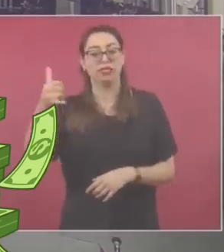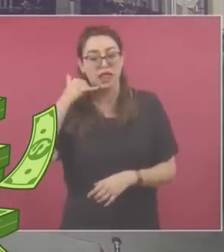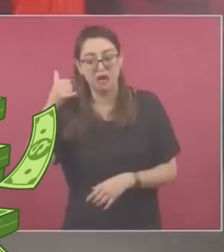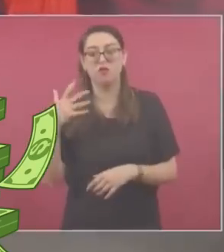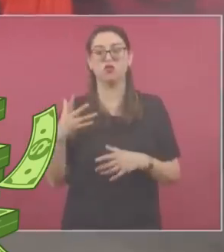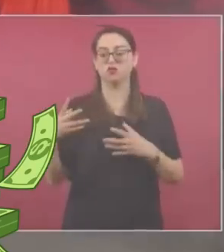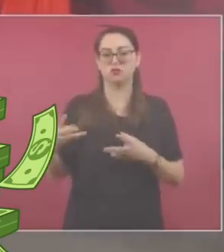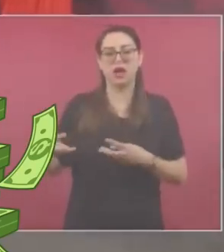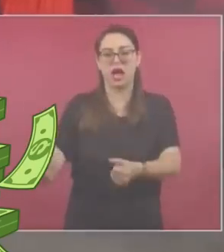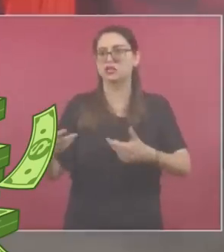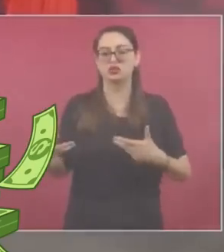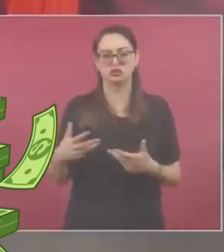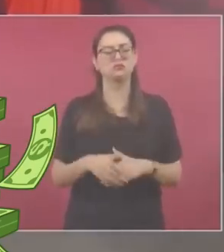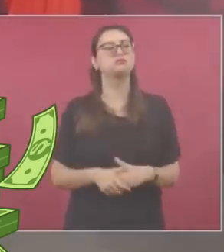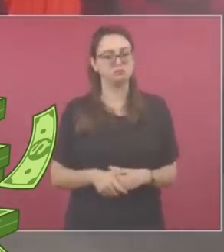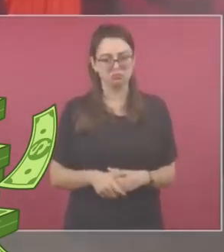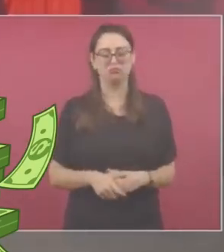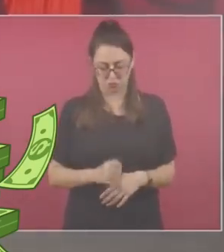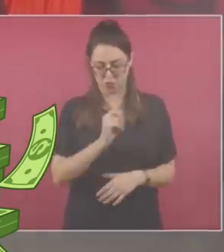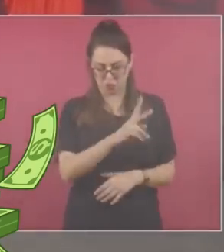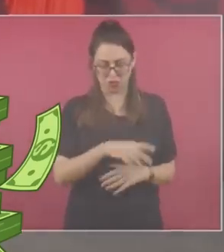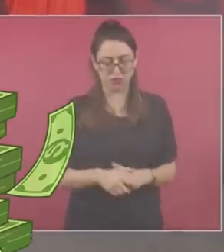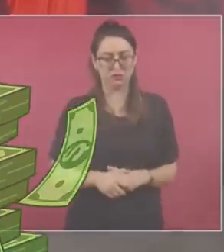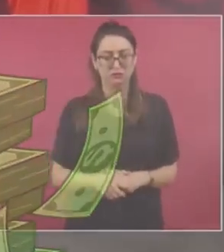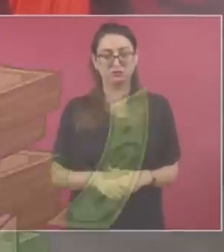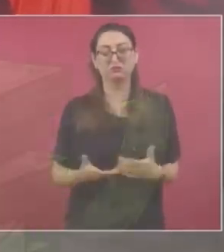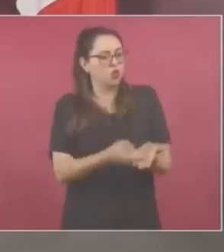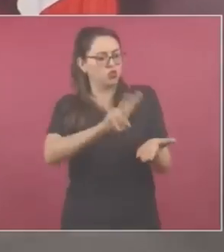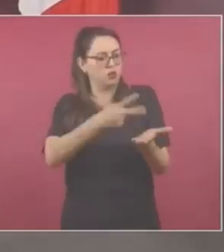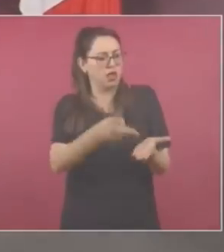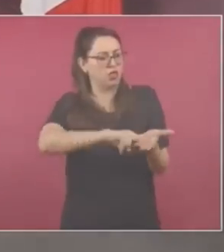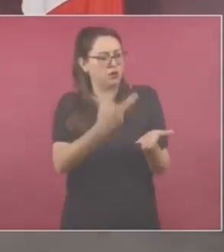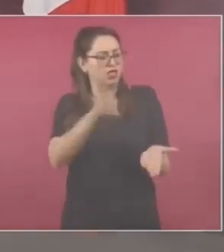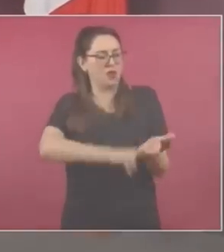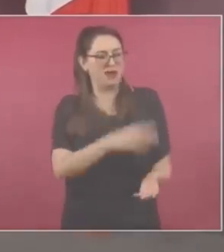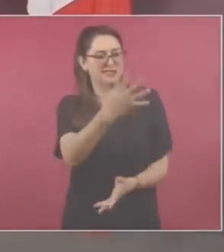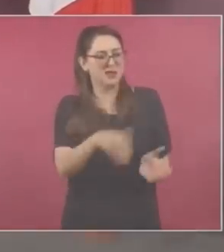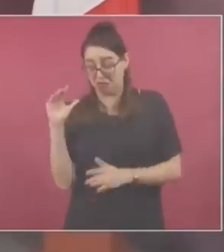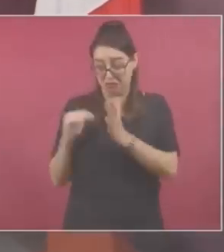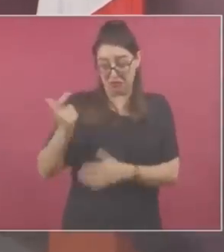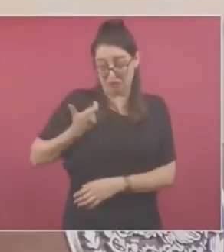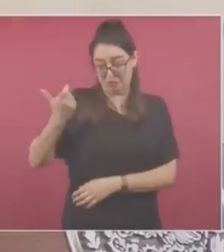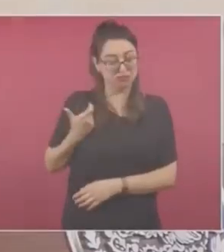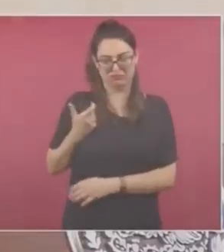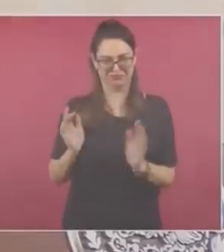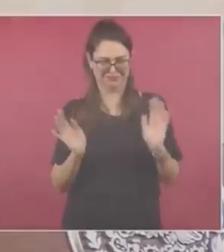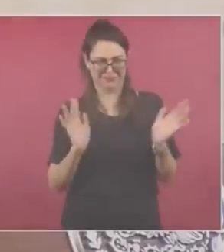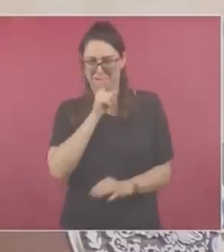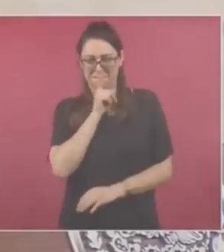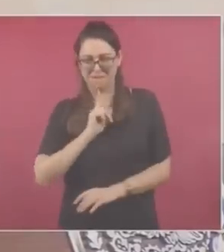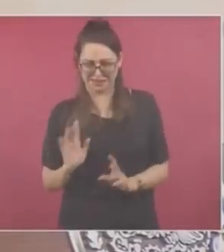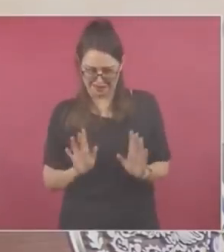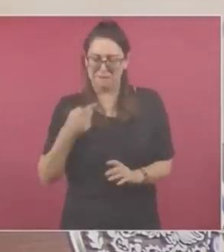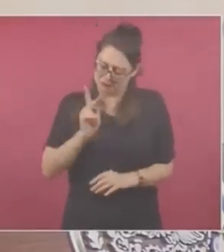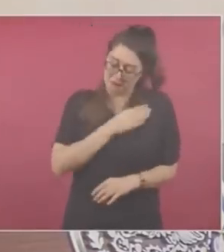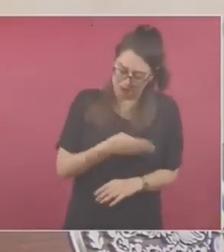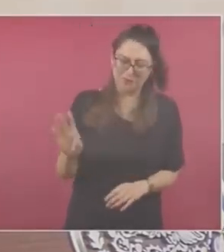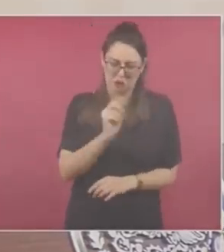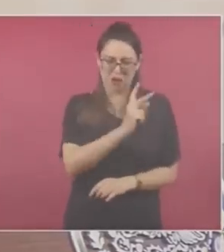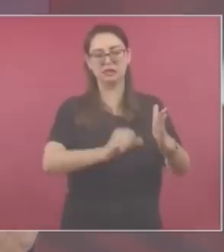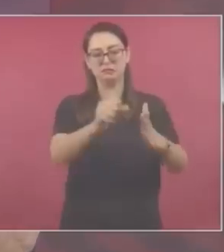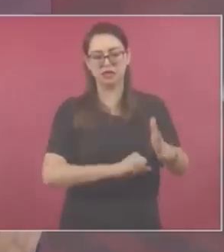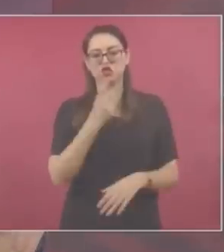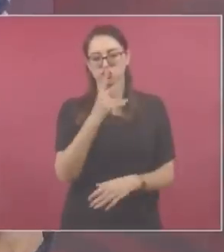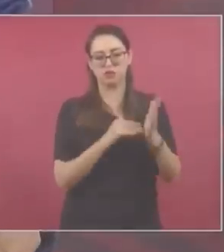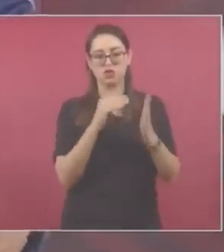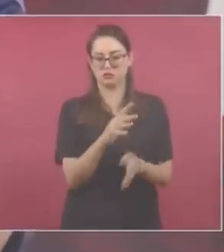Gano, si fuese así, como 5 veces menos que él. ¿Cuánto gana él? ¿Por qué no nos dice hoy cuánto gana